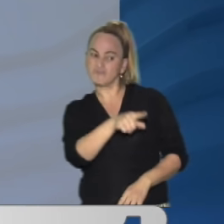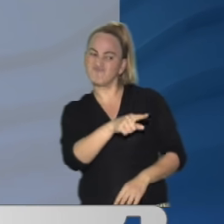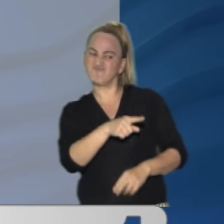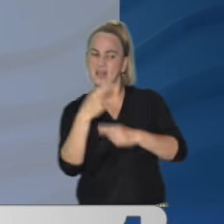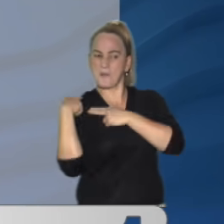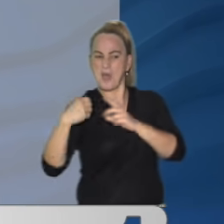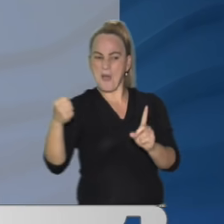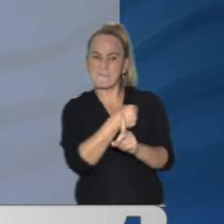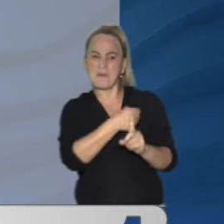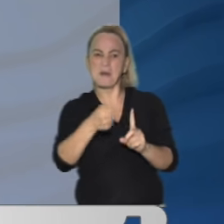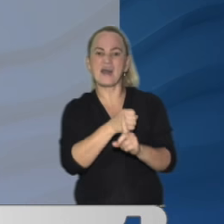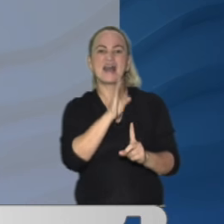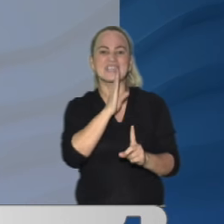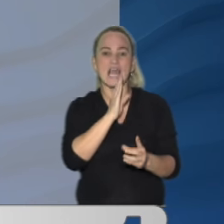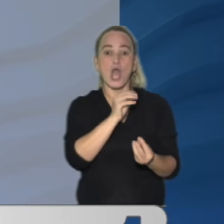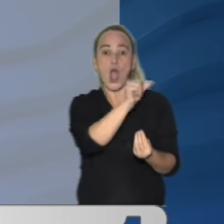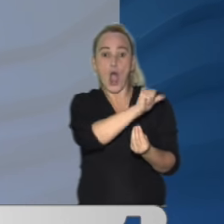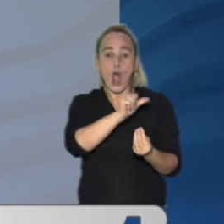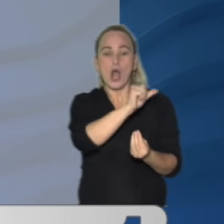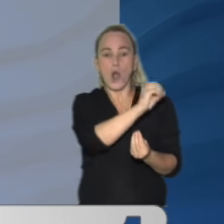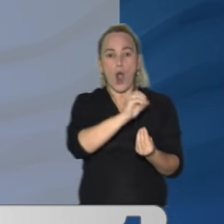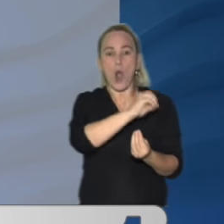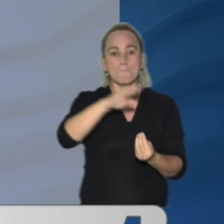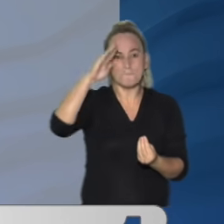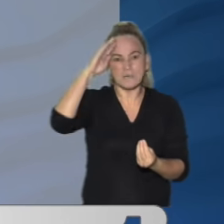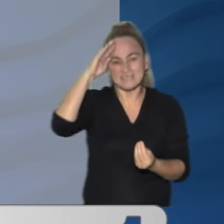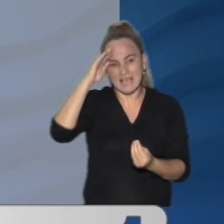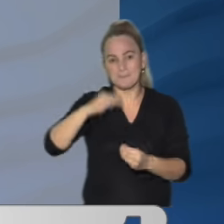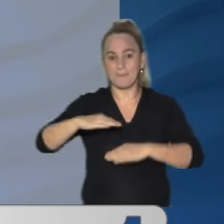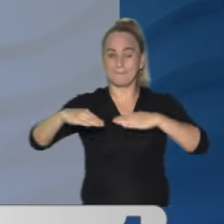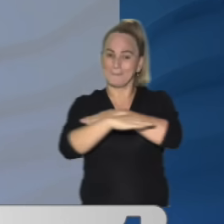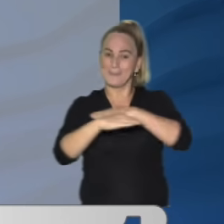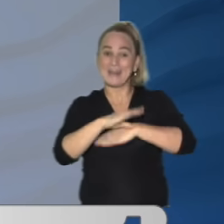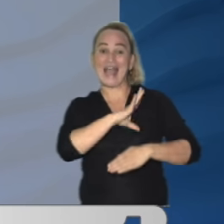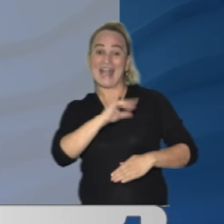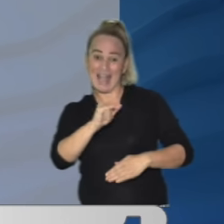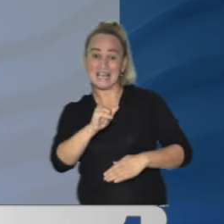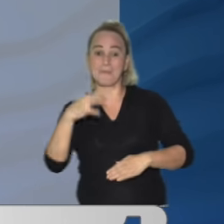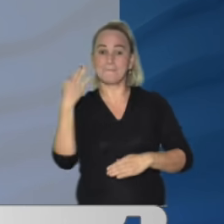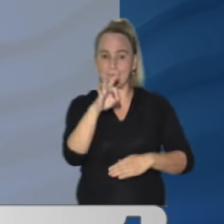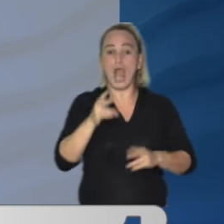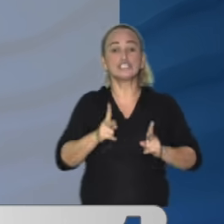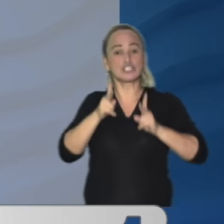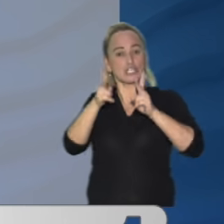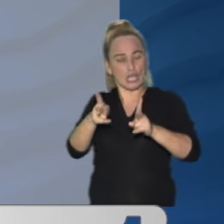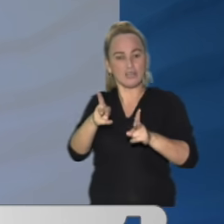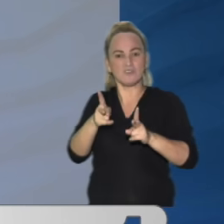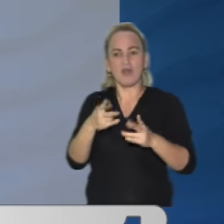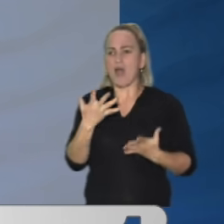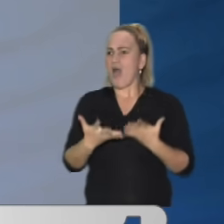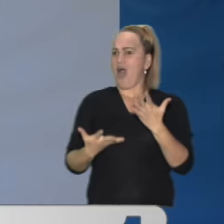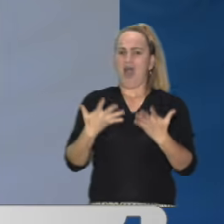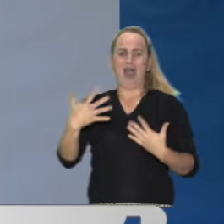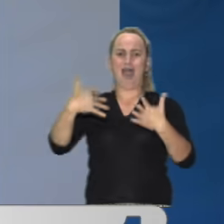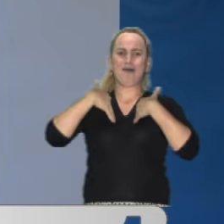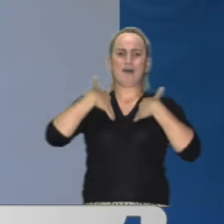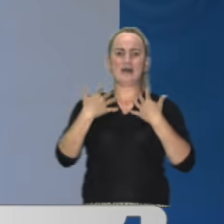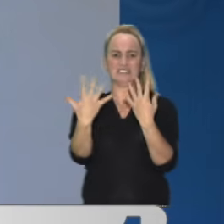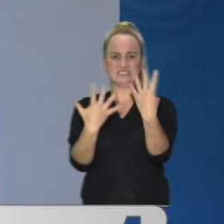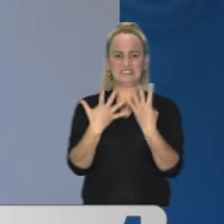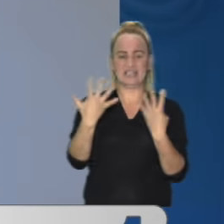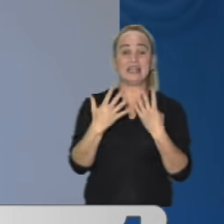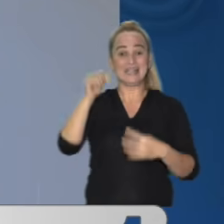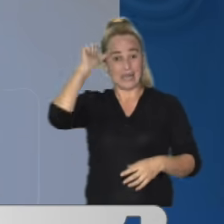en la agresión contra 8 policías que se desplazaban por la vía Cali-Palmira cuando estaban de descanso y quedaron atrapados en uno de los bloqueos el